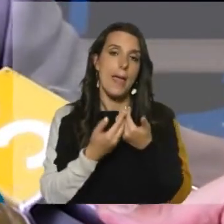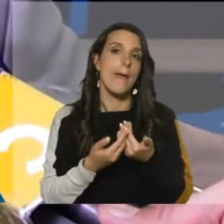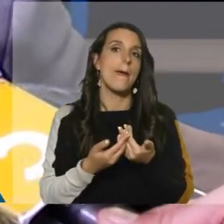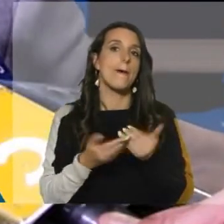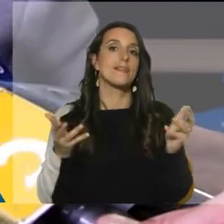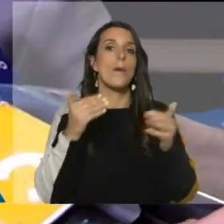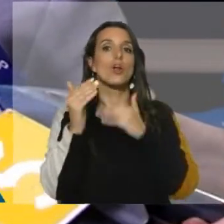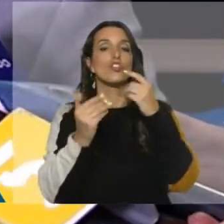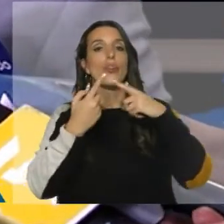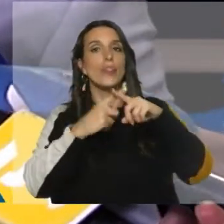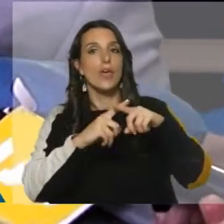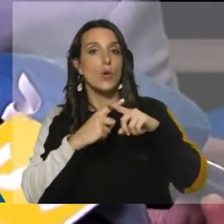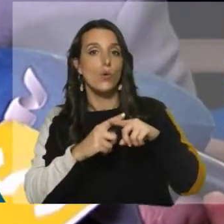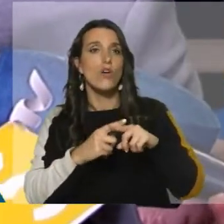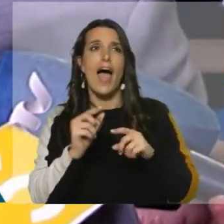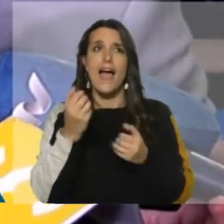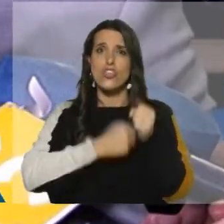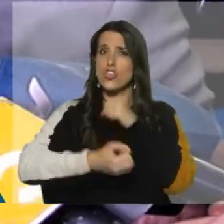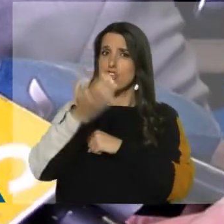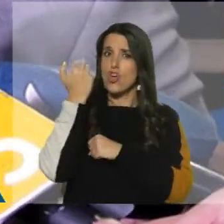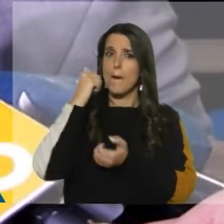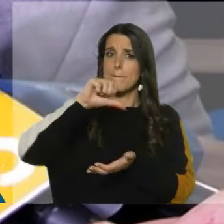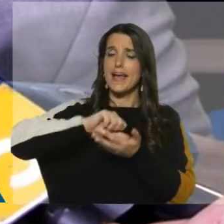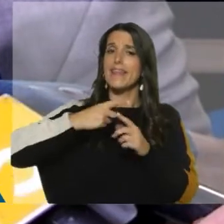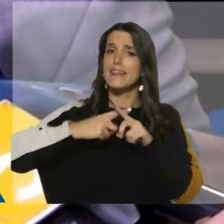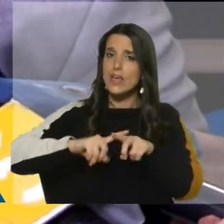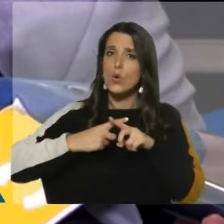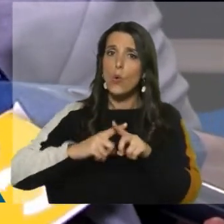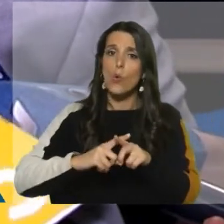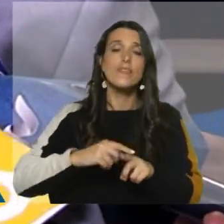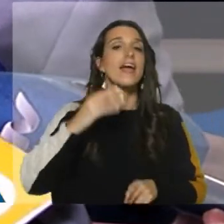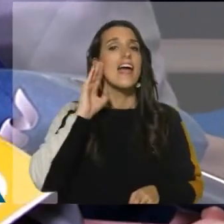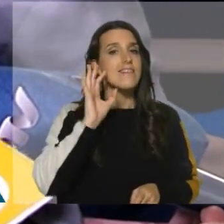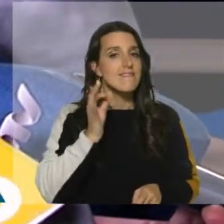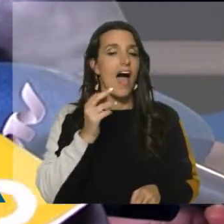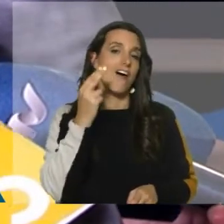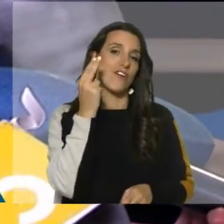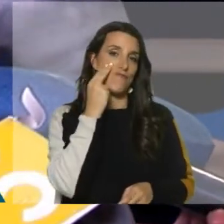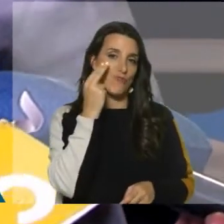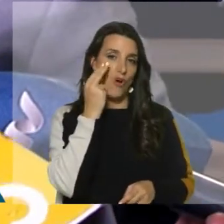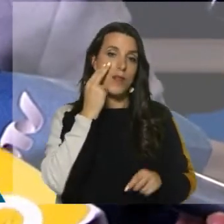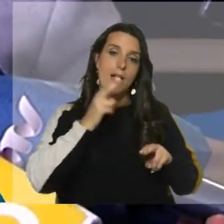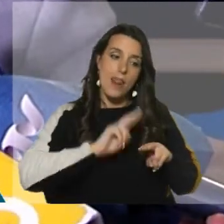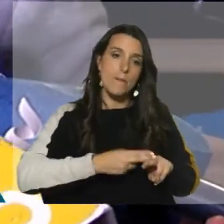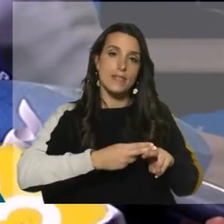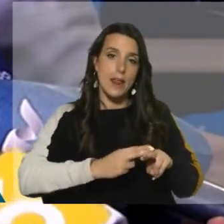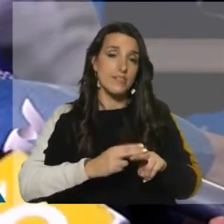en proceso de discusión. Hace muchos años que este país discute eso, sabiendo de los problemas que implica la repetición y no toma decisión.